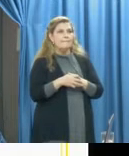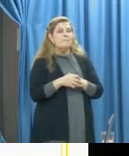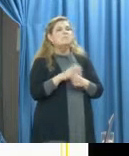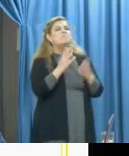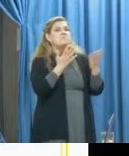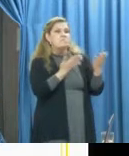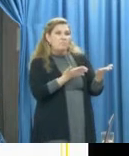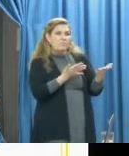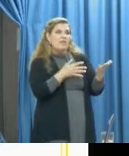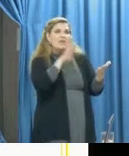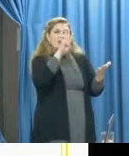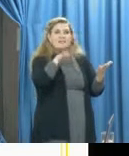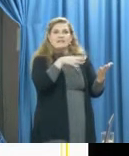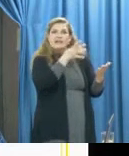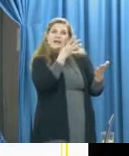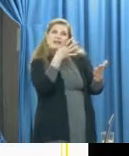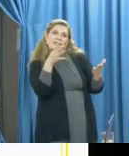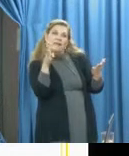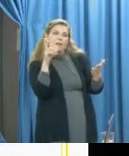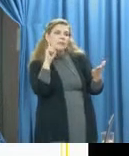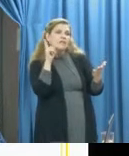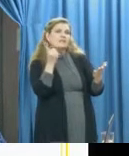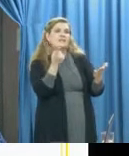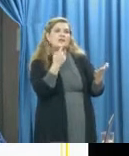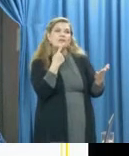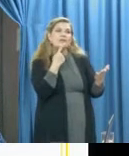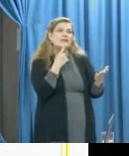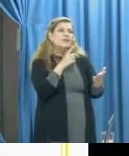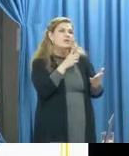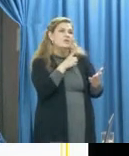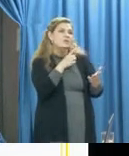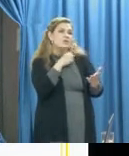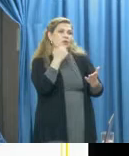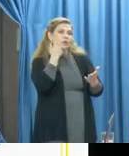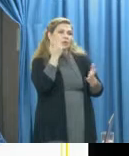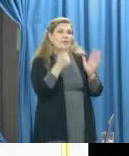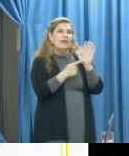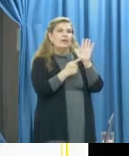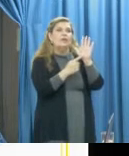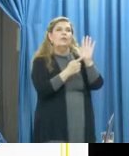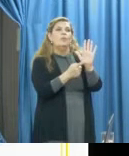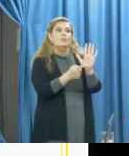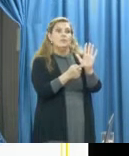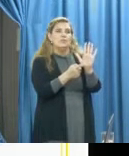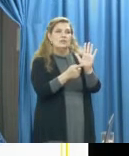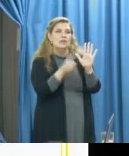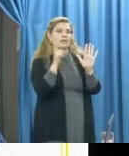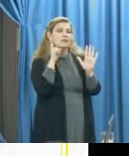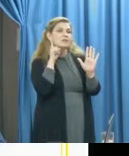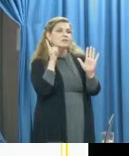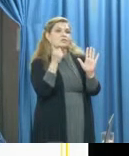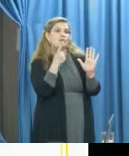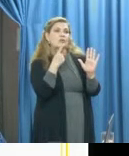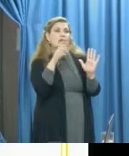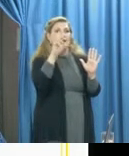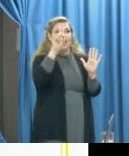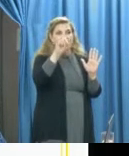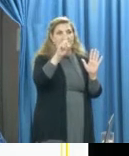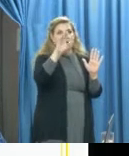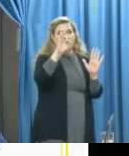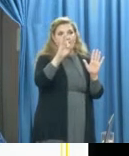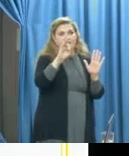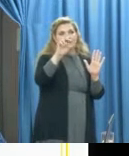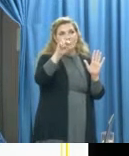Esta es una tabla de las sorderas dominantes, y aquí nada más les quería recalcar nuevamente este punto. Vean, la DFNA1 es